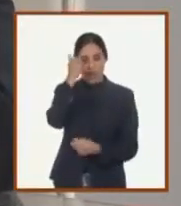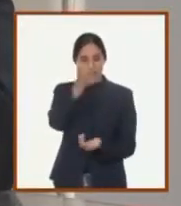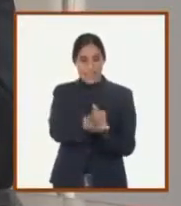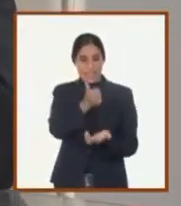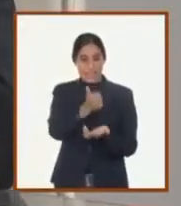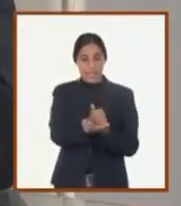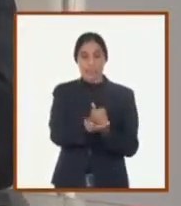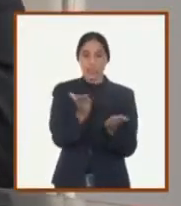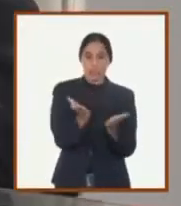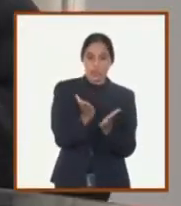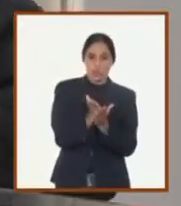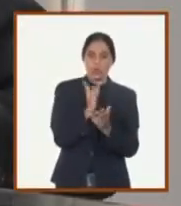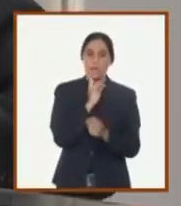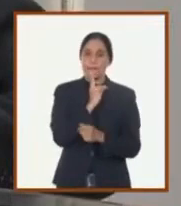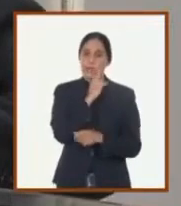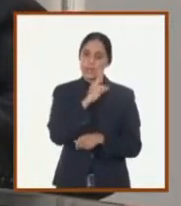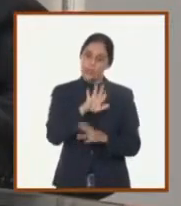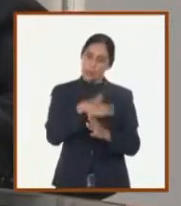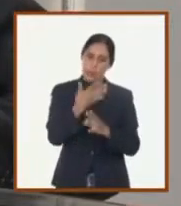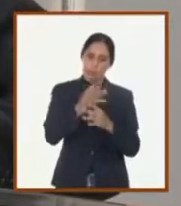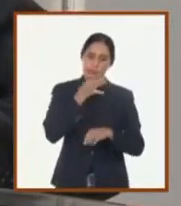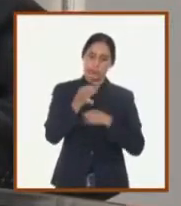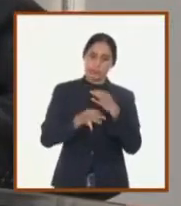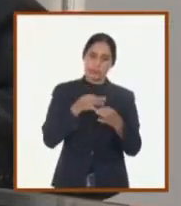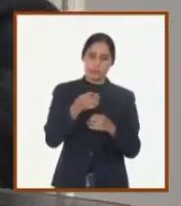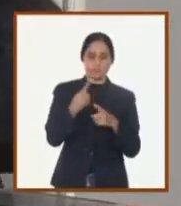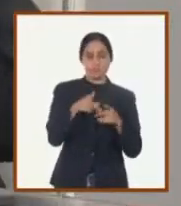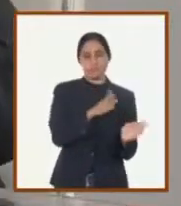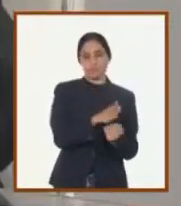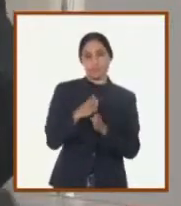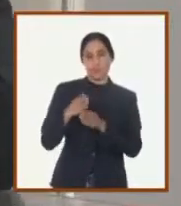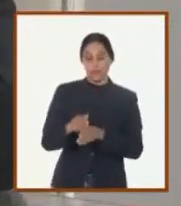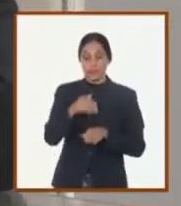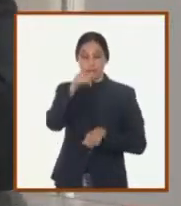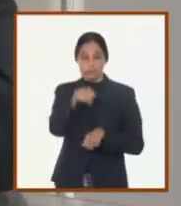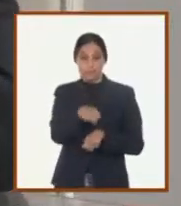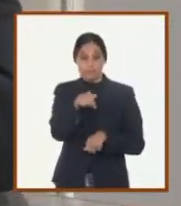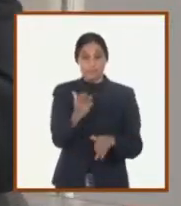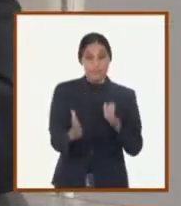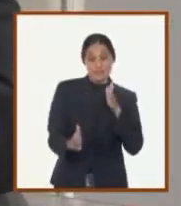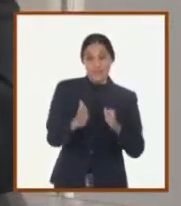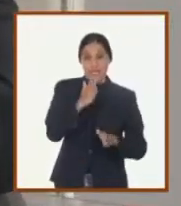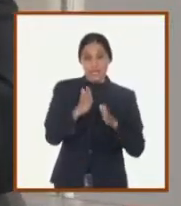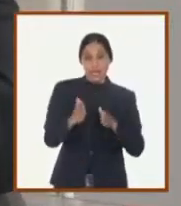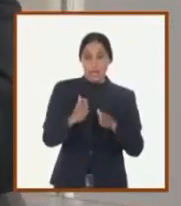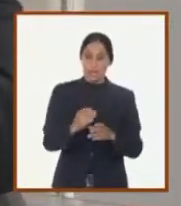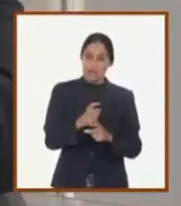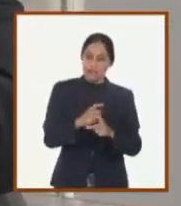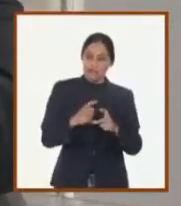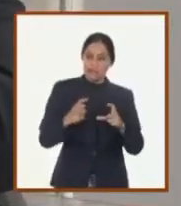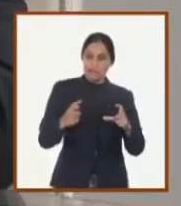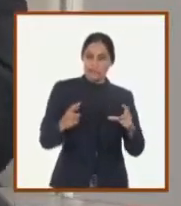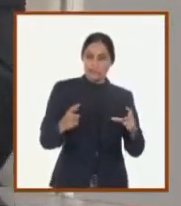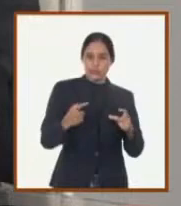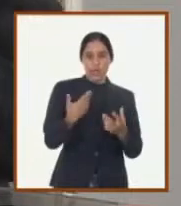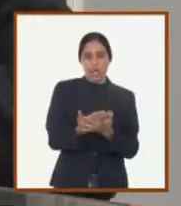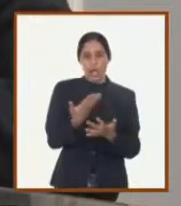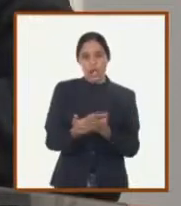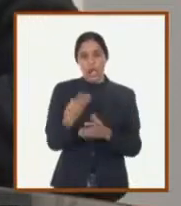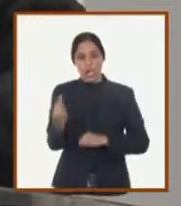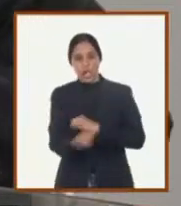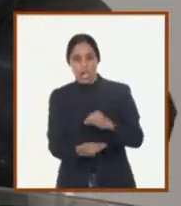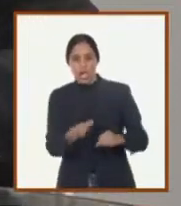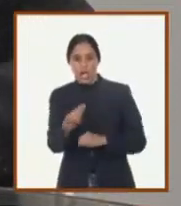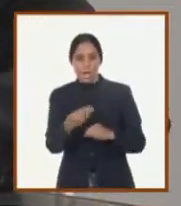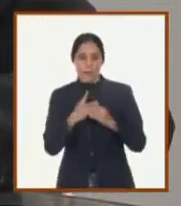oficina después hablará un poquito más sobre eso pero en esta etapa Incluso se amplía la oficina se